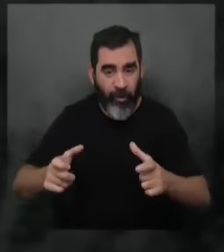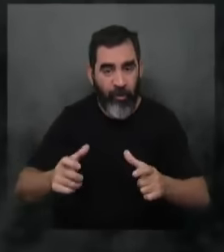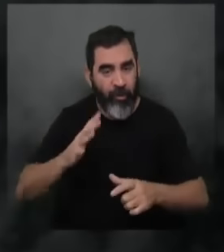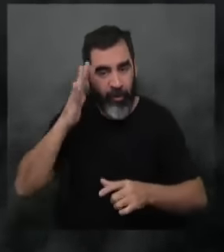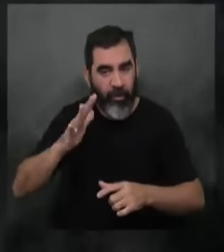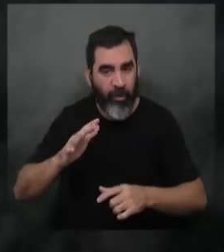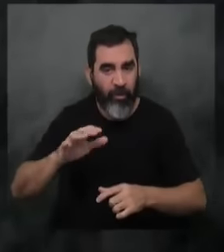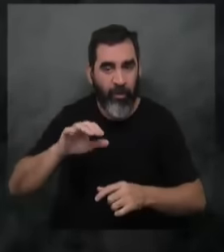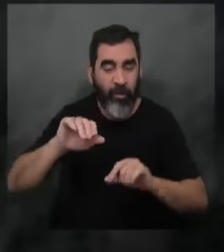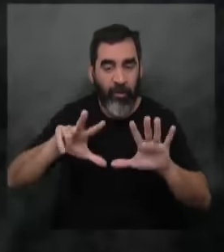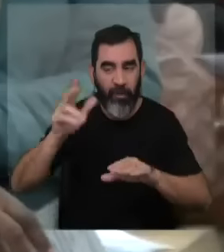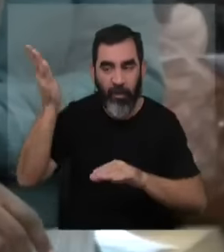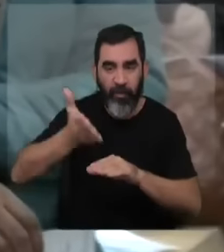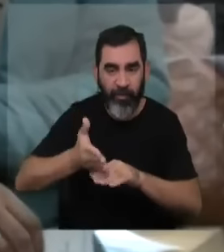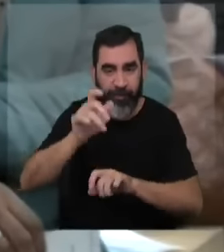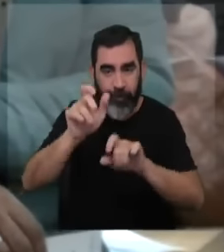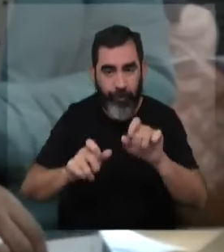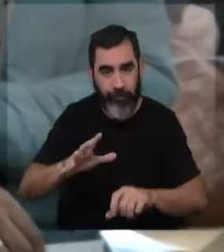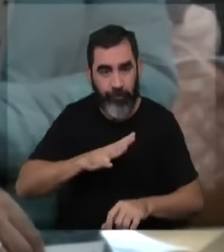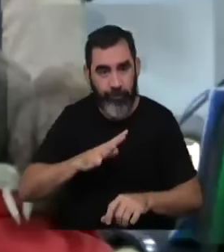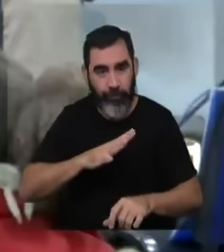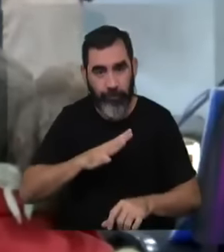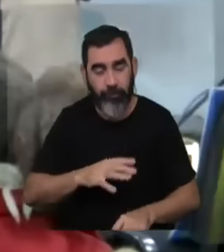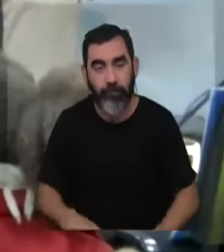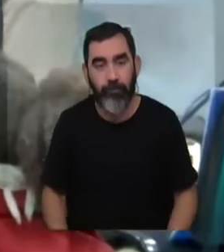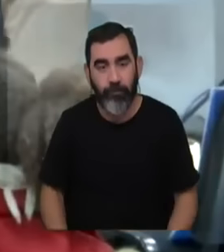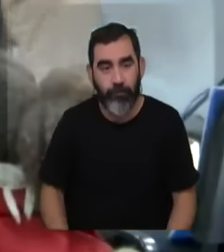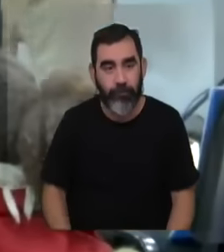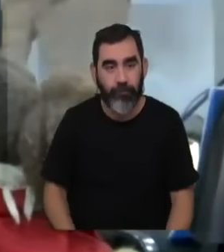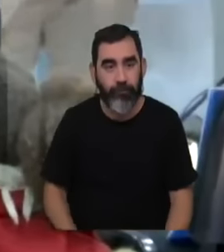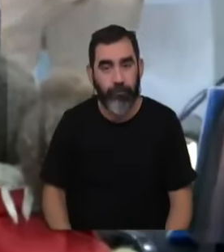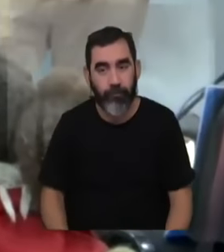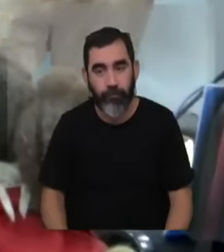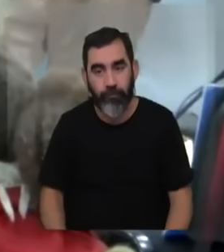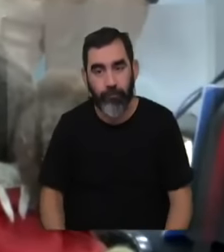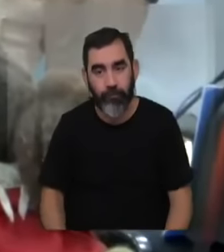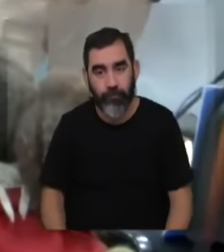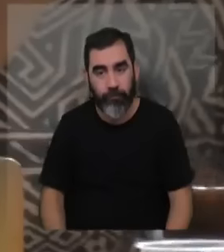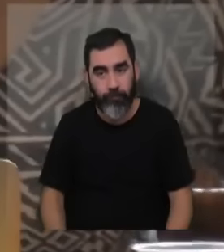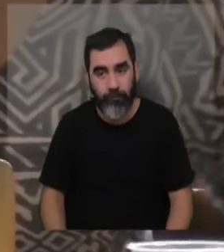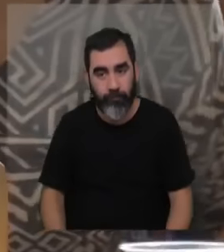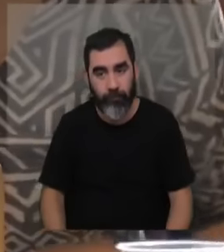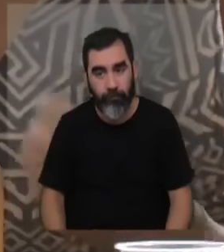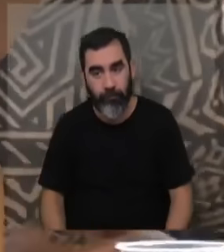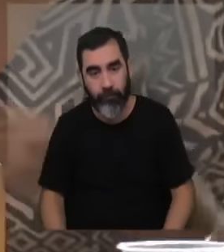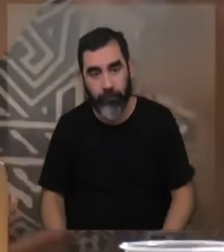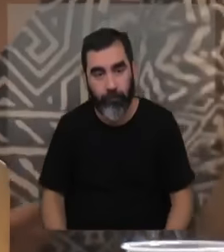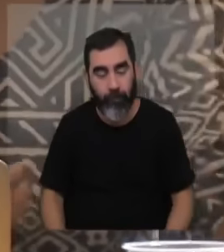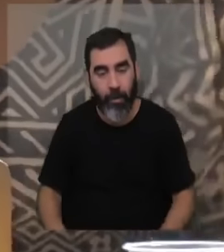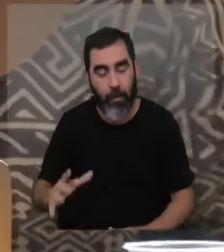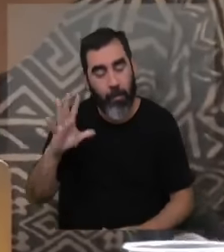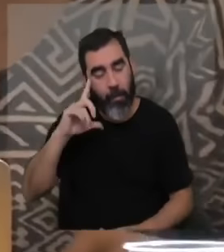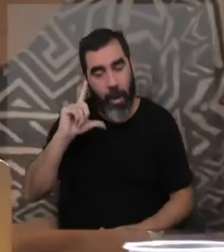2% de población entonces este cada vez estamos como un poco más